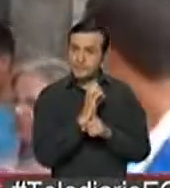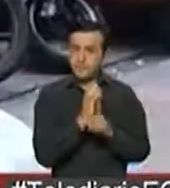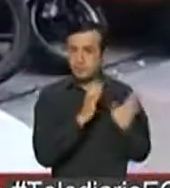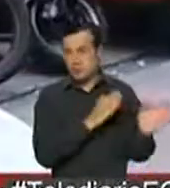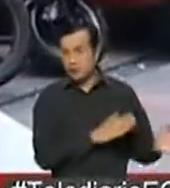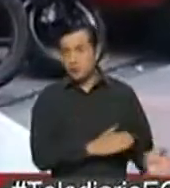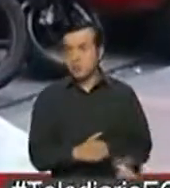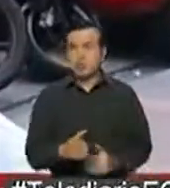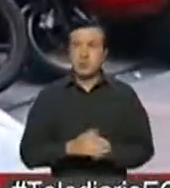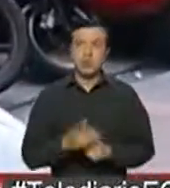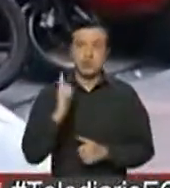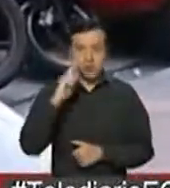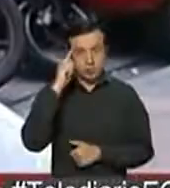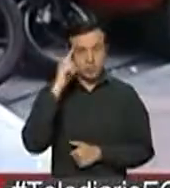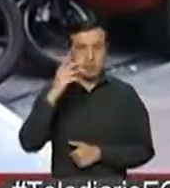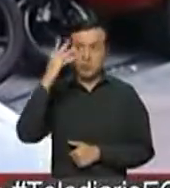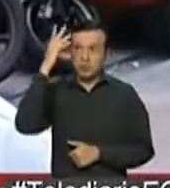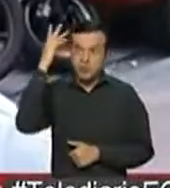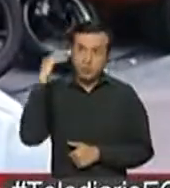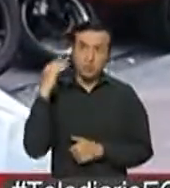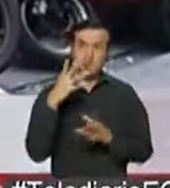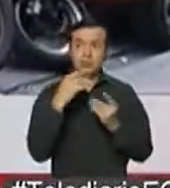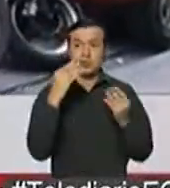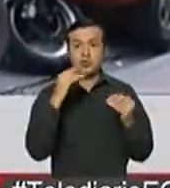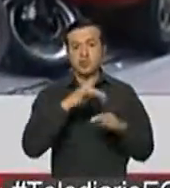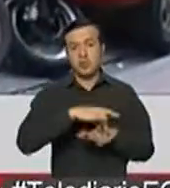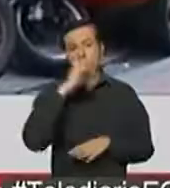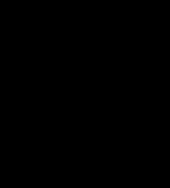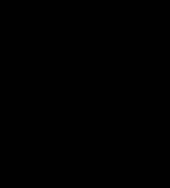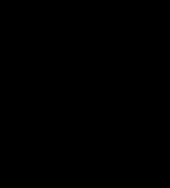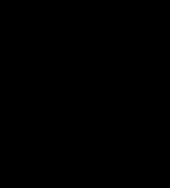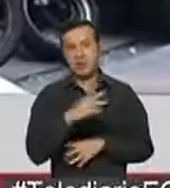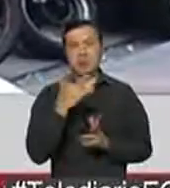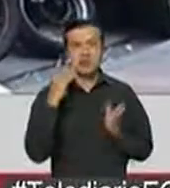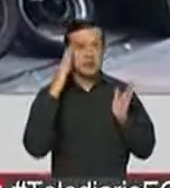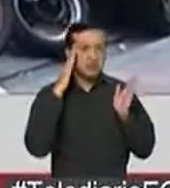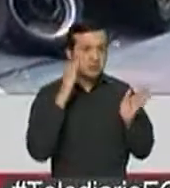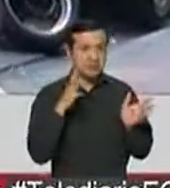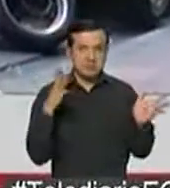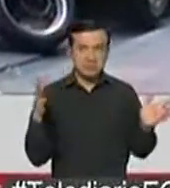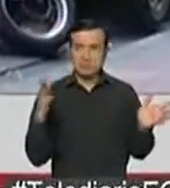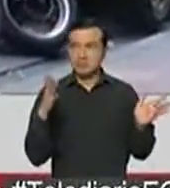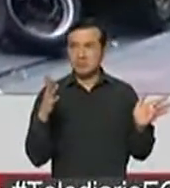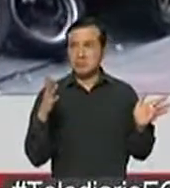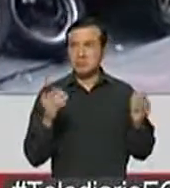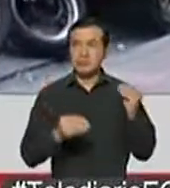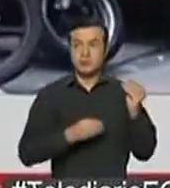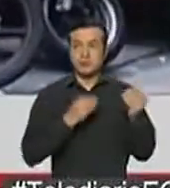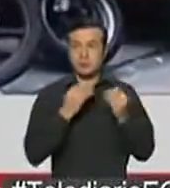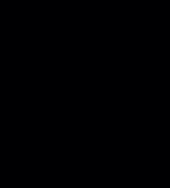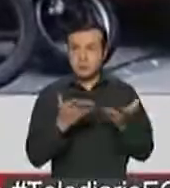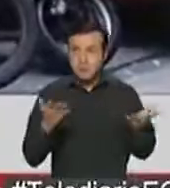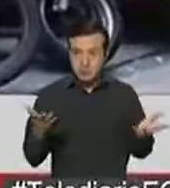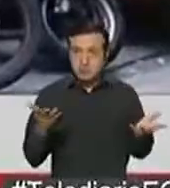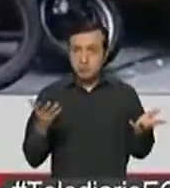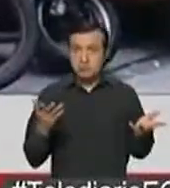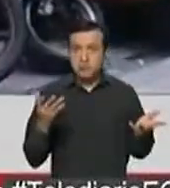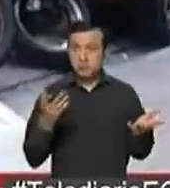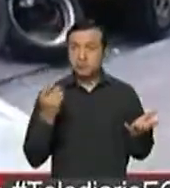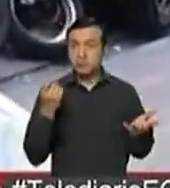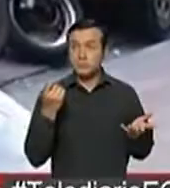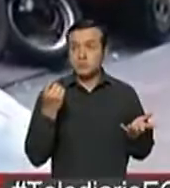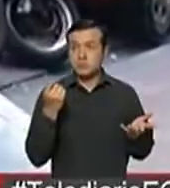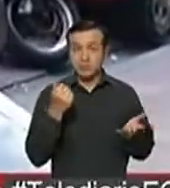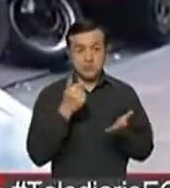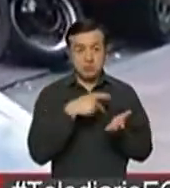modalidad. El gobierno anterior mucho se despreocupó, cogió dinero del seguro, que no